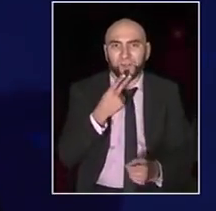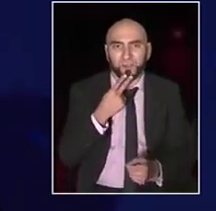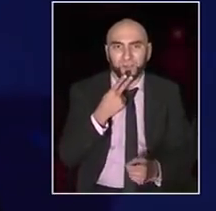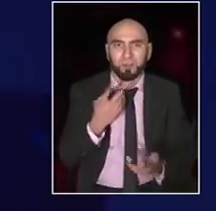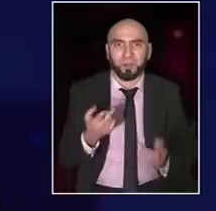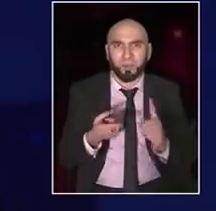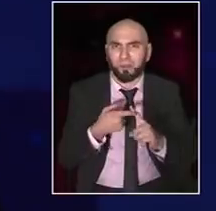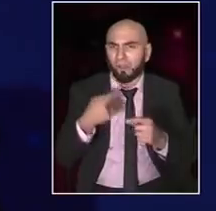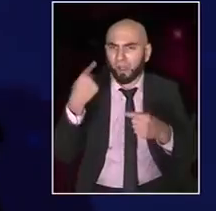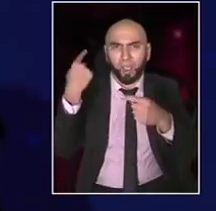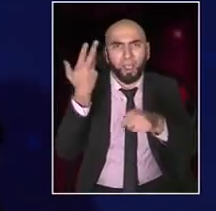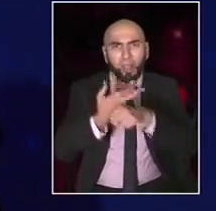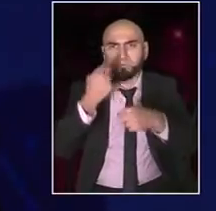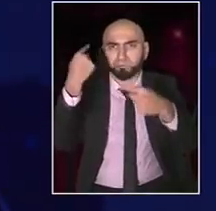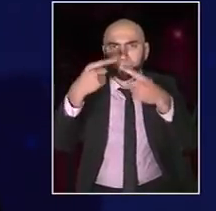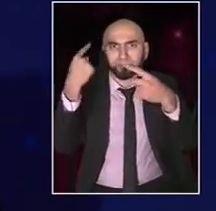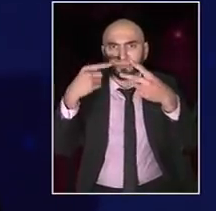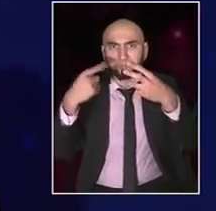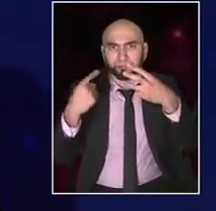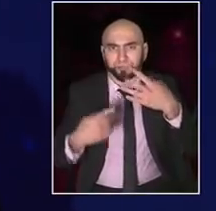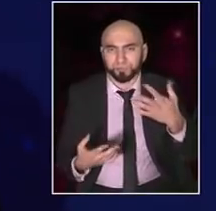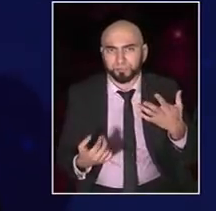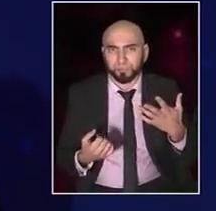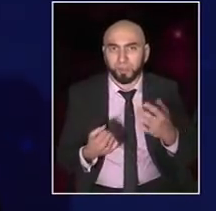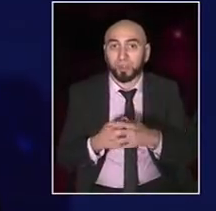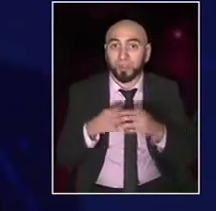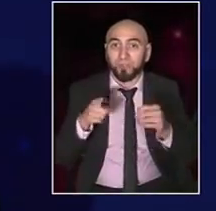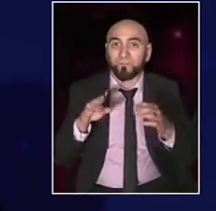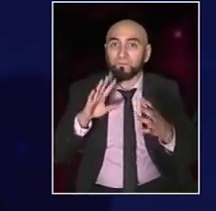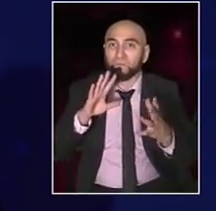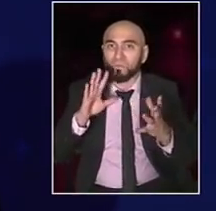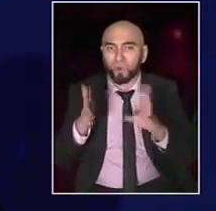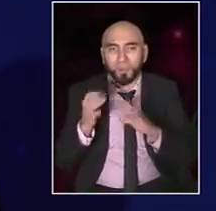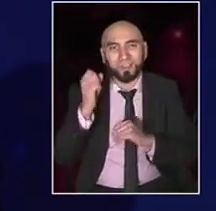eso es Silicon Valley, eso es una manera de entender el mundo, es